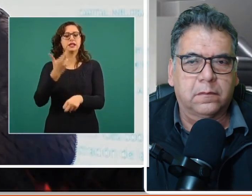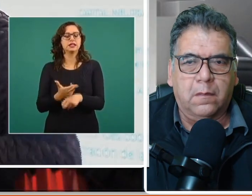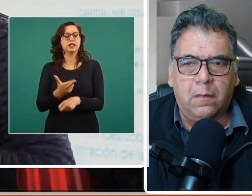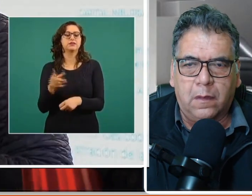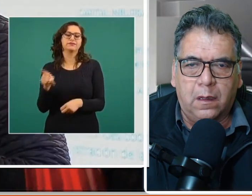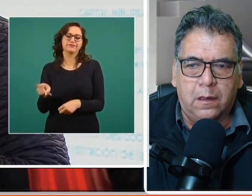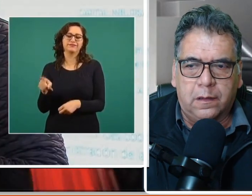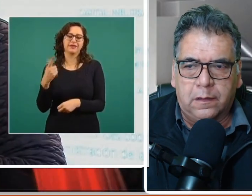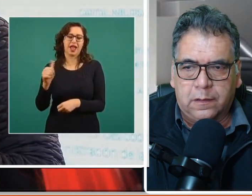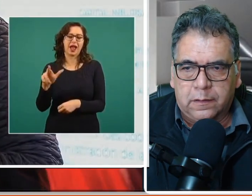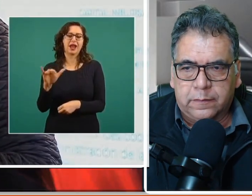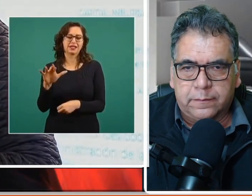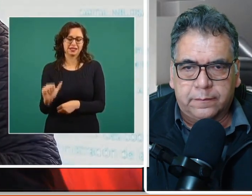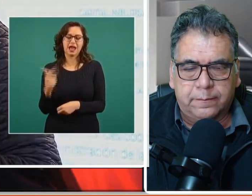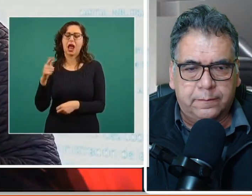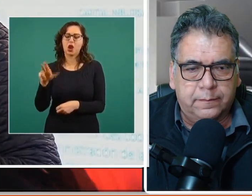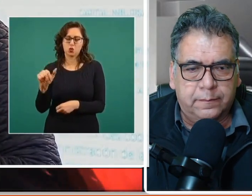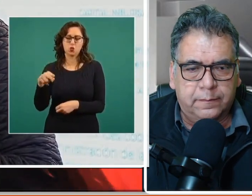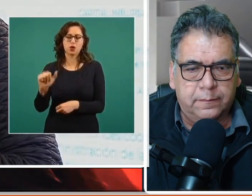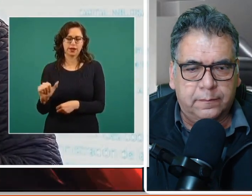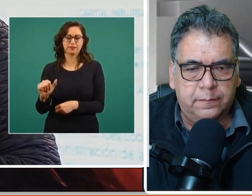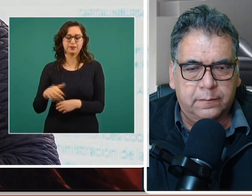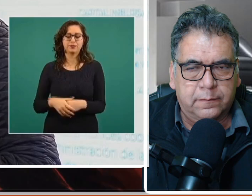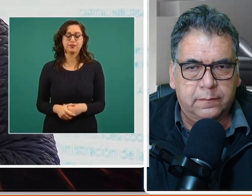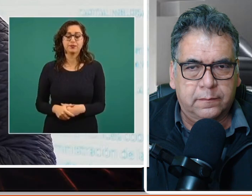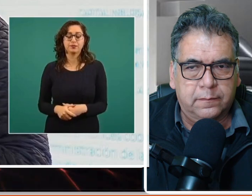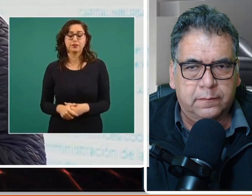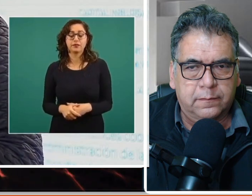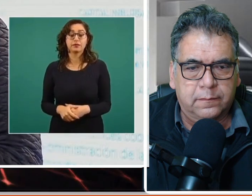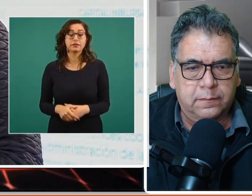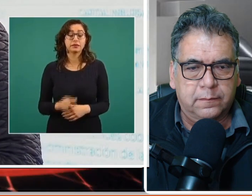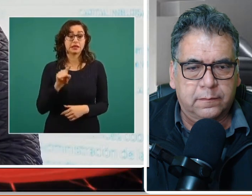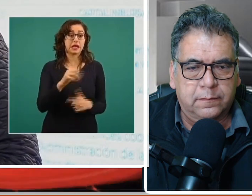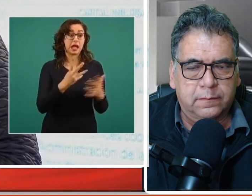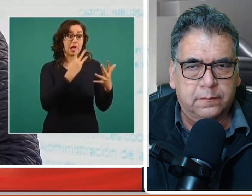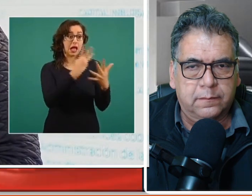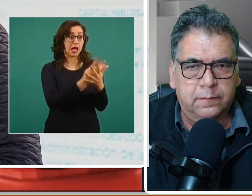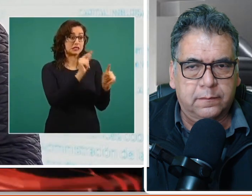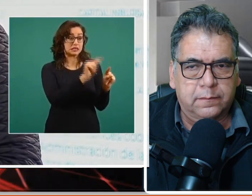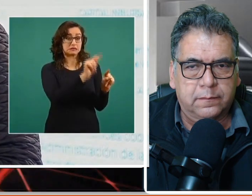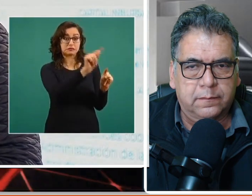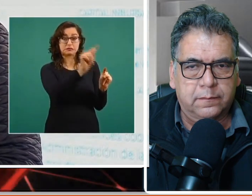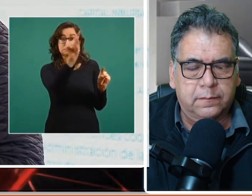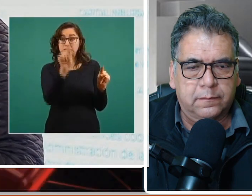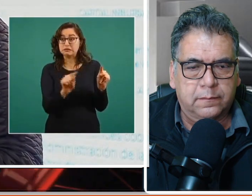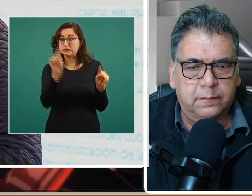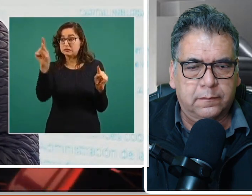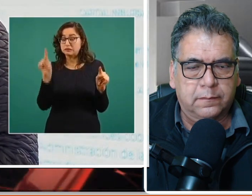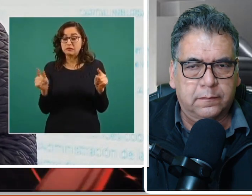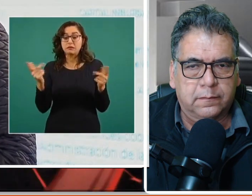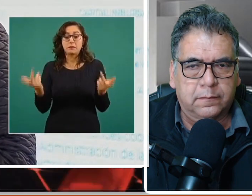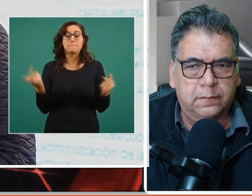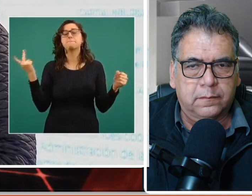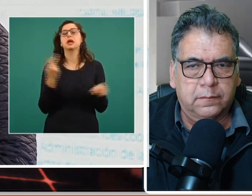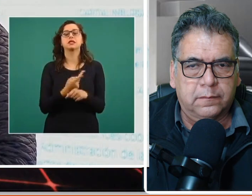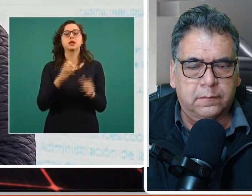Decir que de estos centros penitenciarios, actualmente la capacidad en el caso